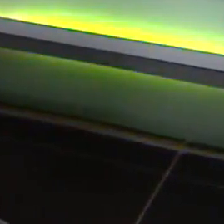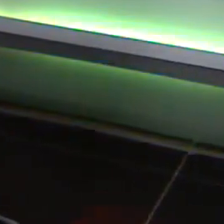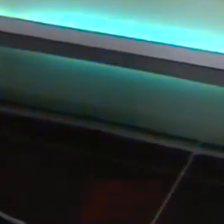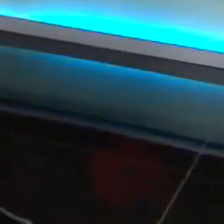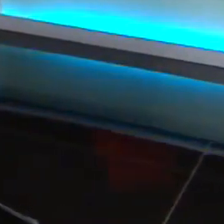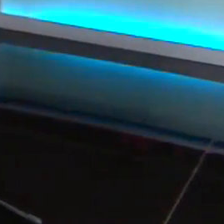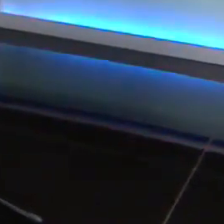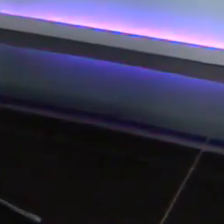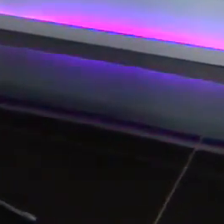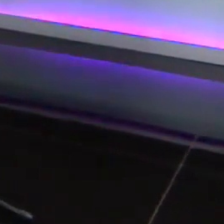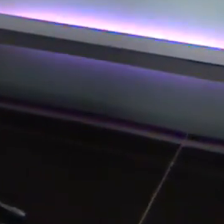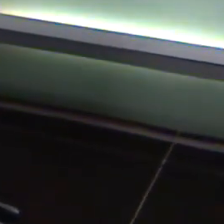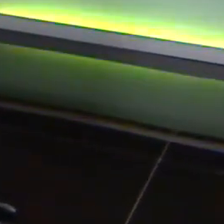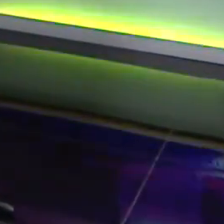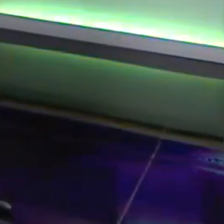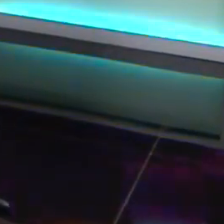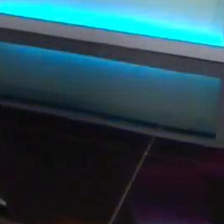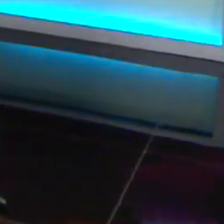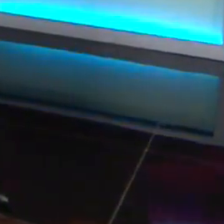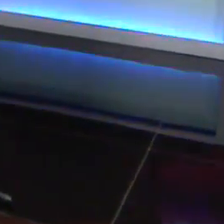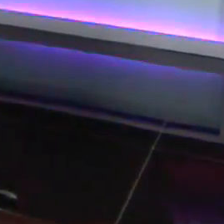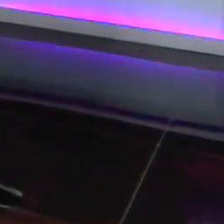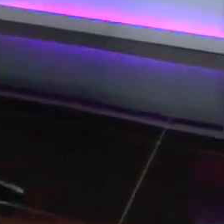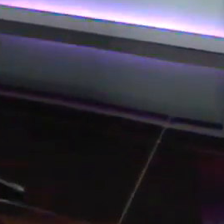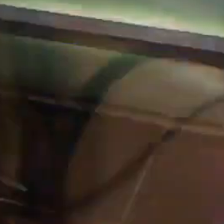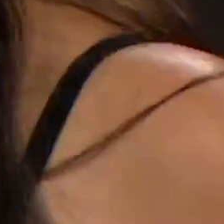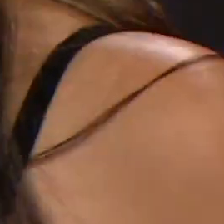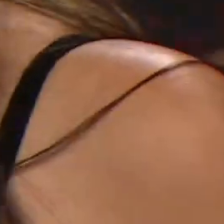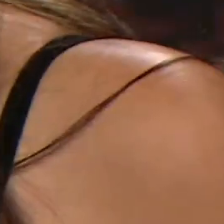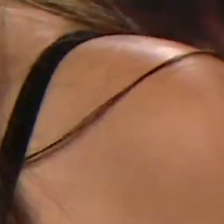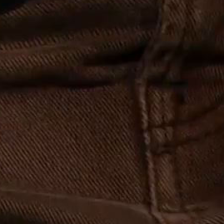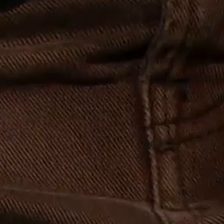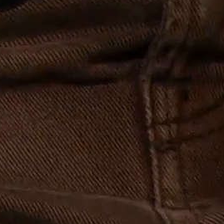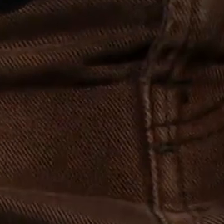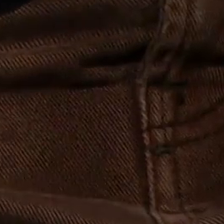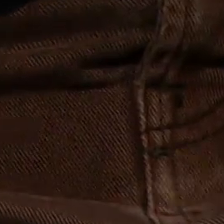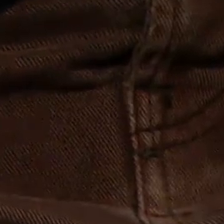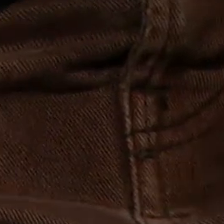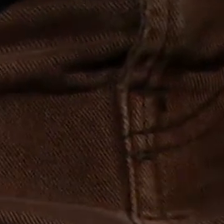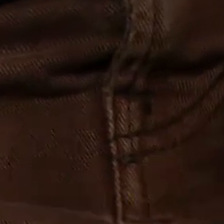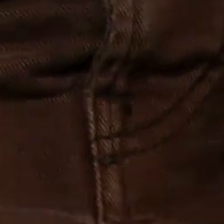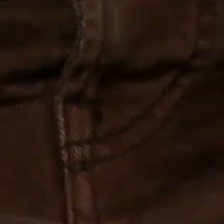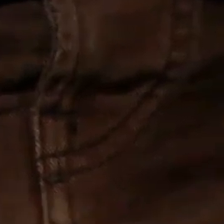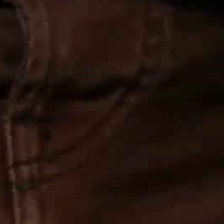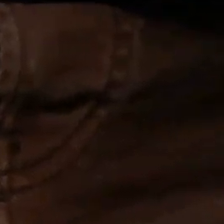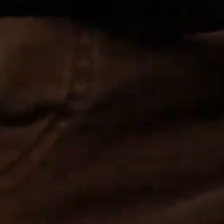Oh, mamá, mamá, un muchacho macho, macho,